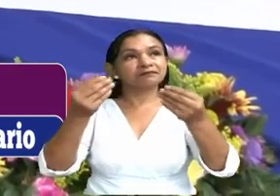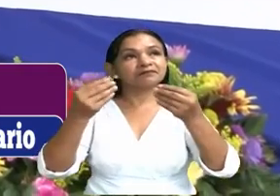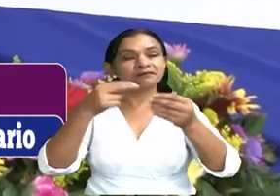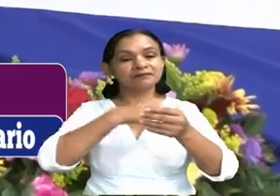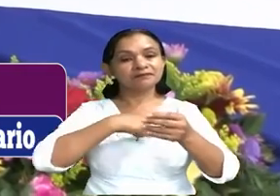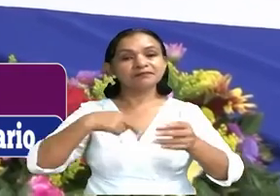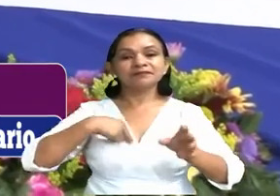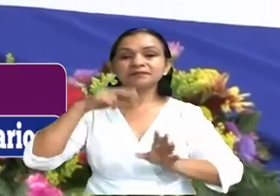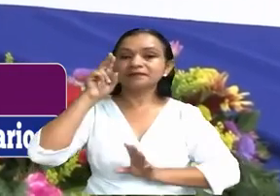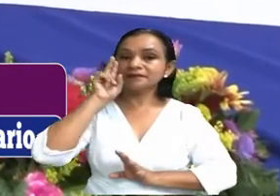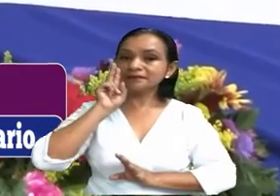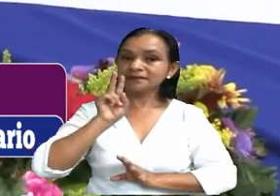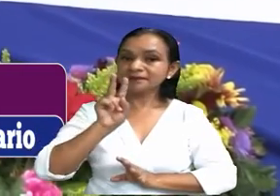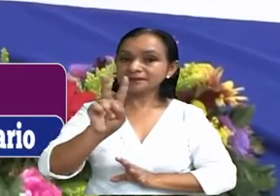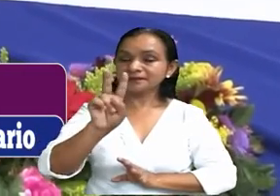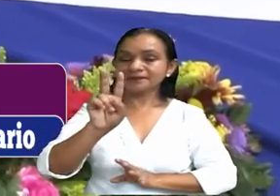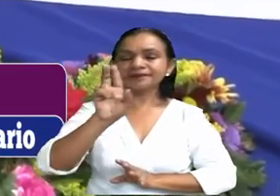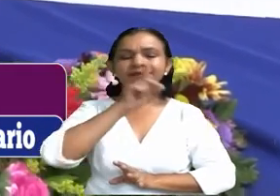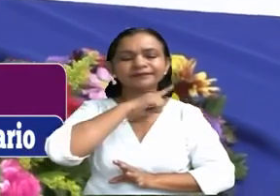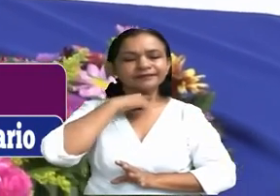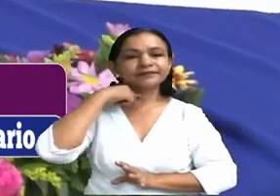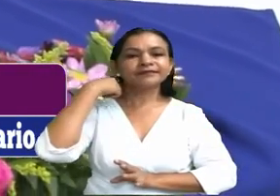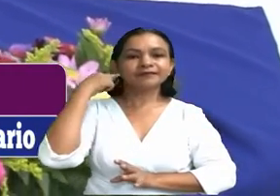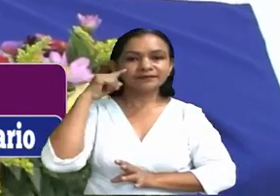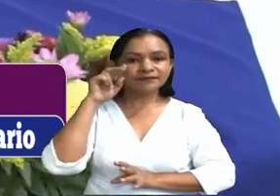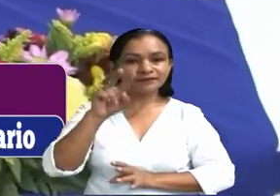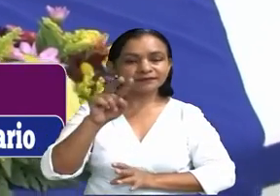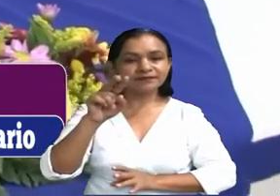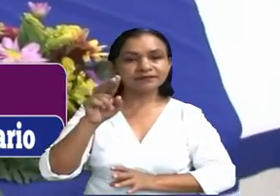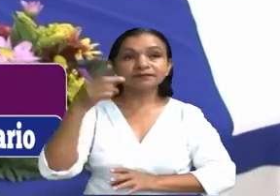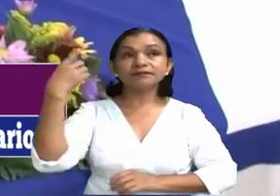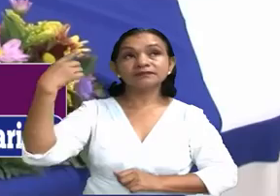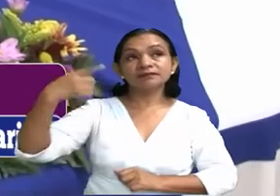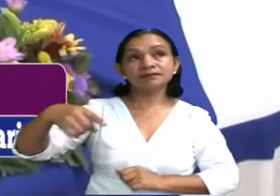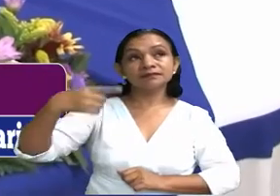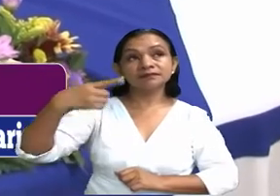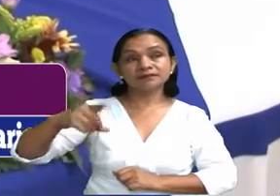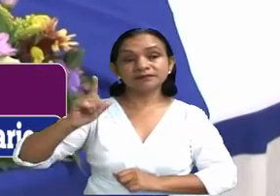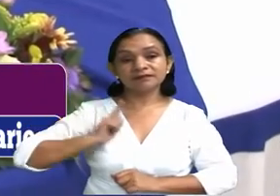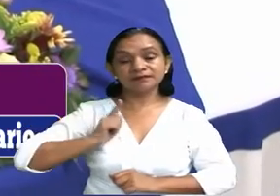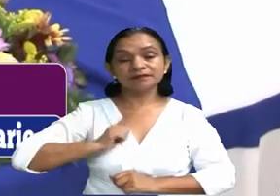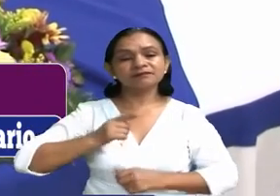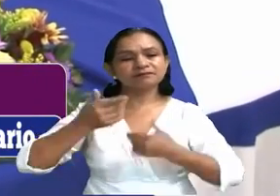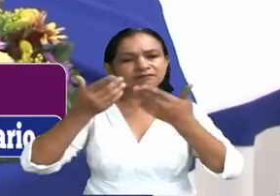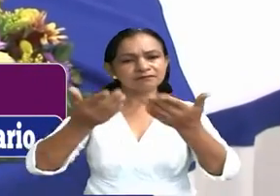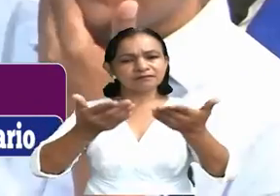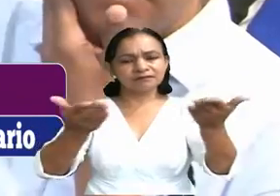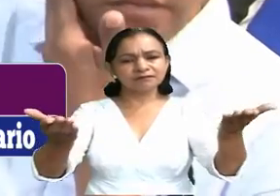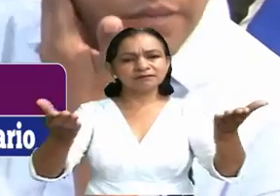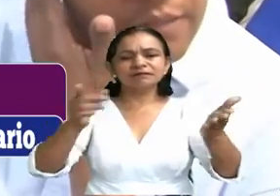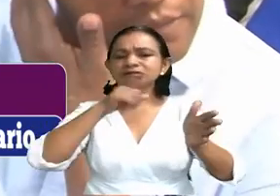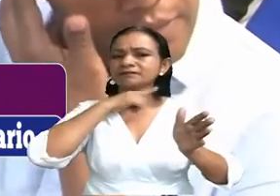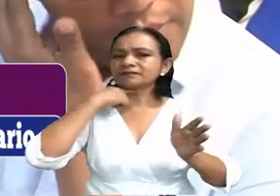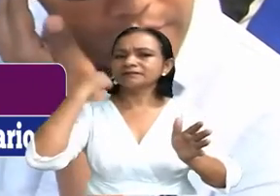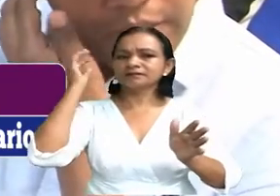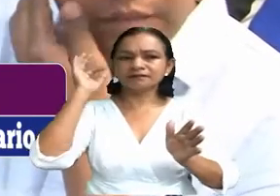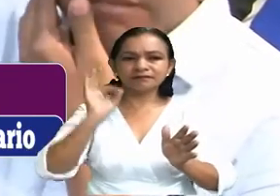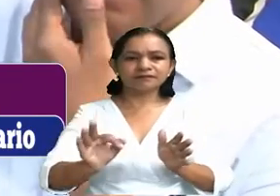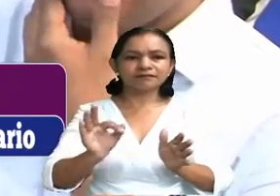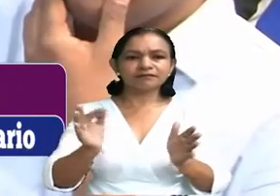ve en la concreta que los pasos en la restitución de derechos se van dando con firmeza.